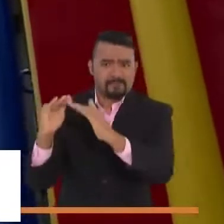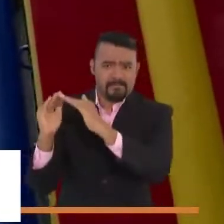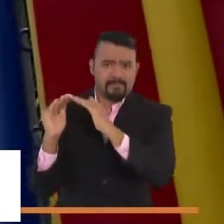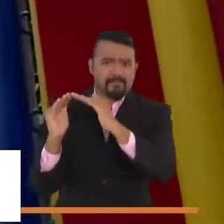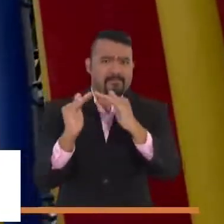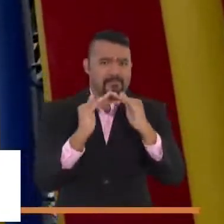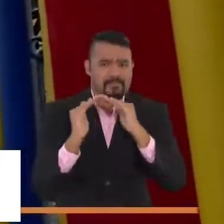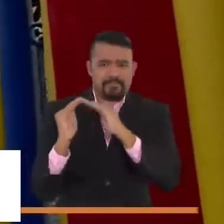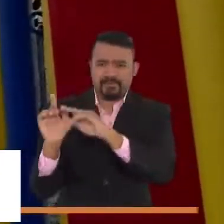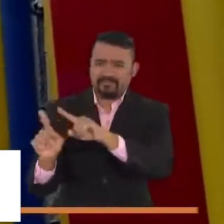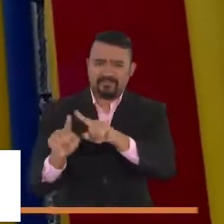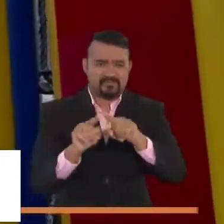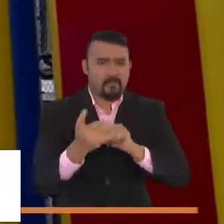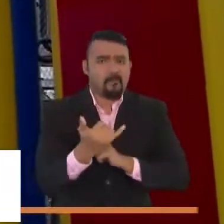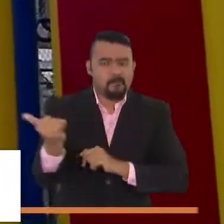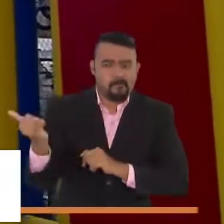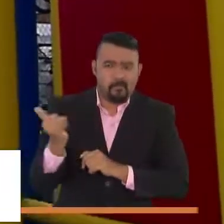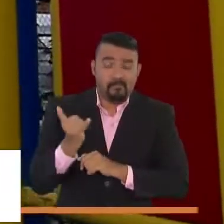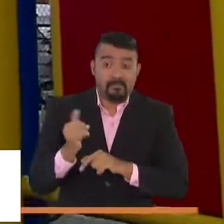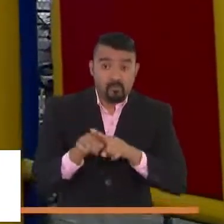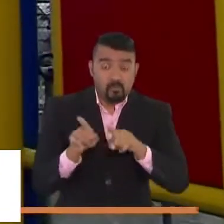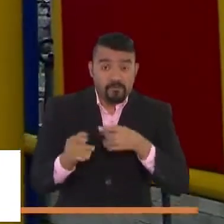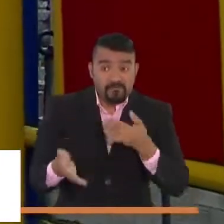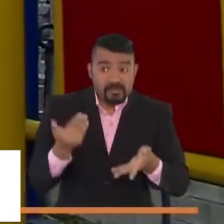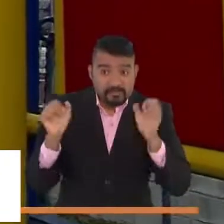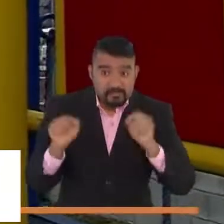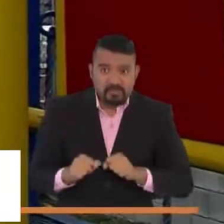el disfrute, pero que no tienen muchos espacios para eso.